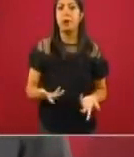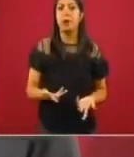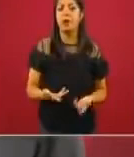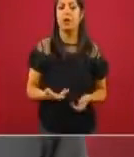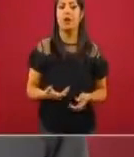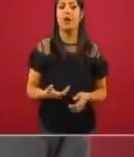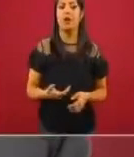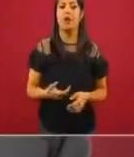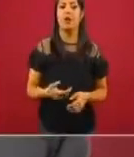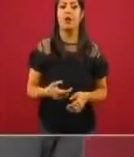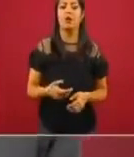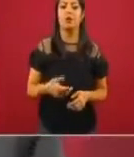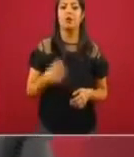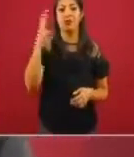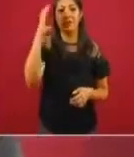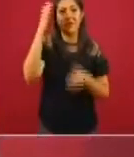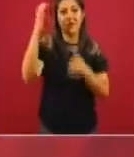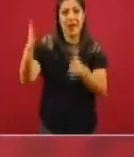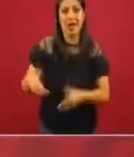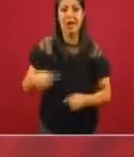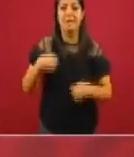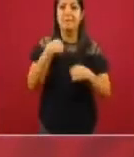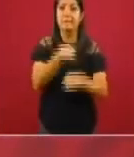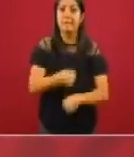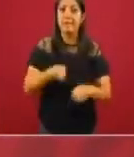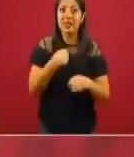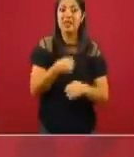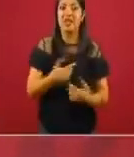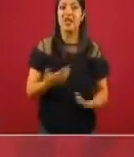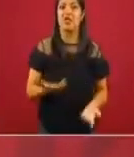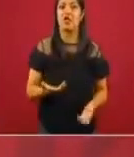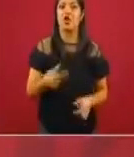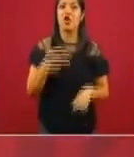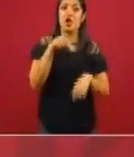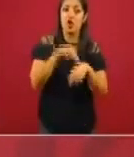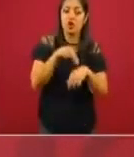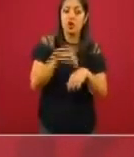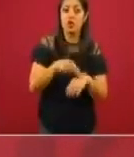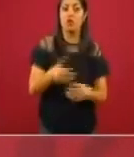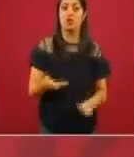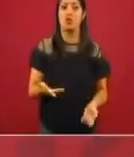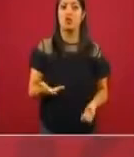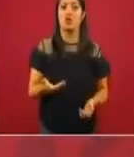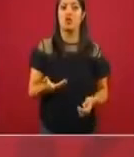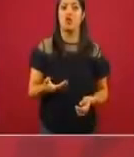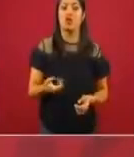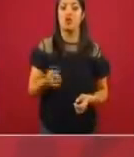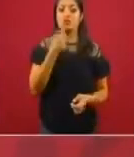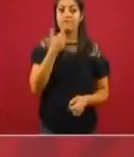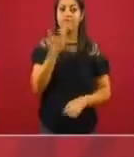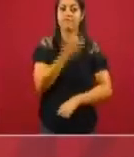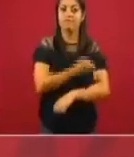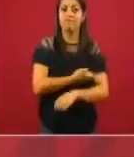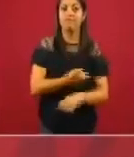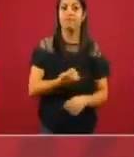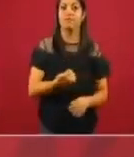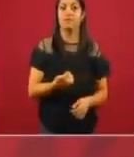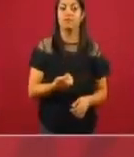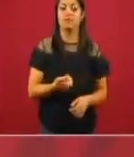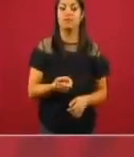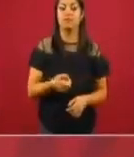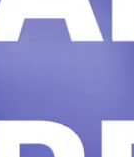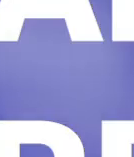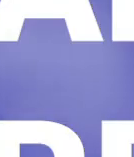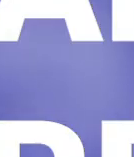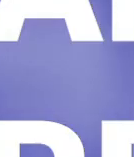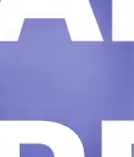los puntos de coincidencia, la confianza necesaria para que después se puedan ir solucionando los puntos en donde hay